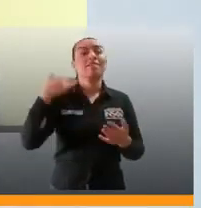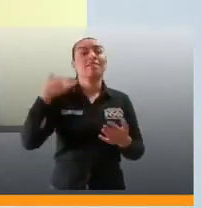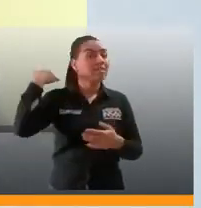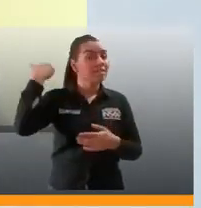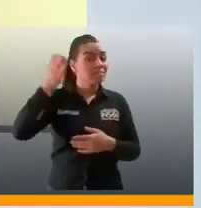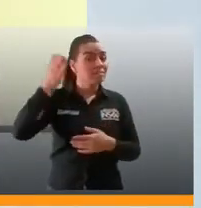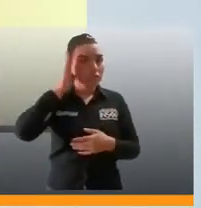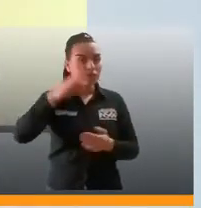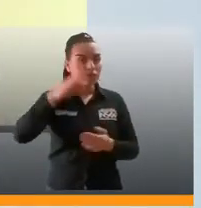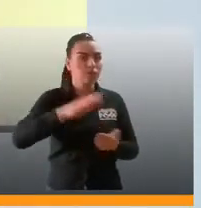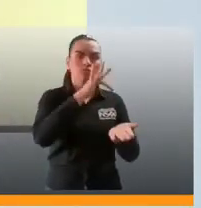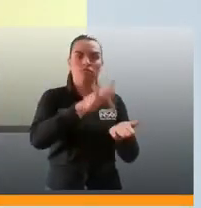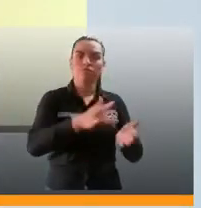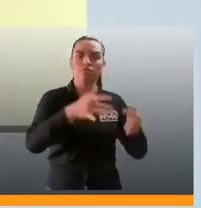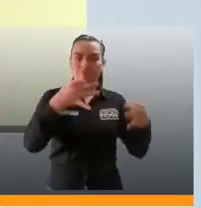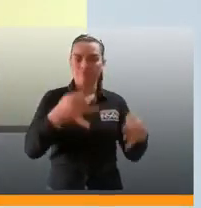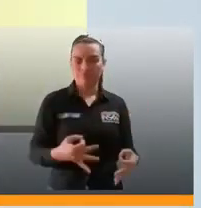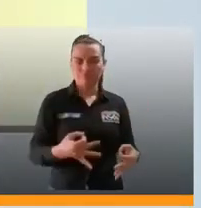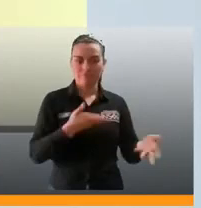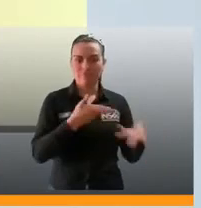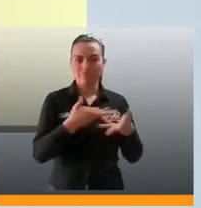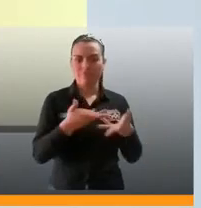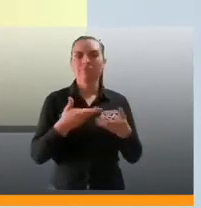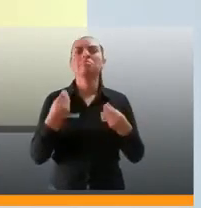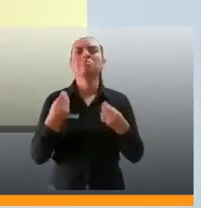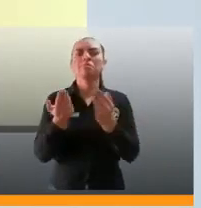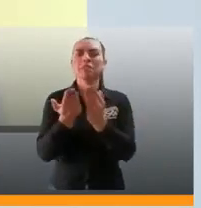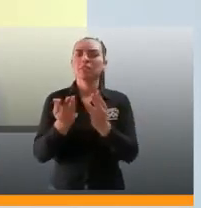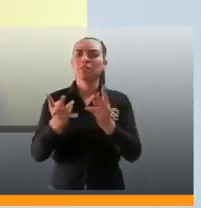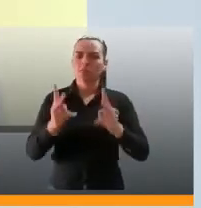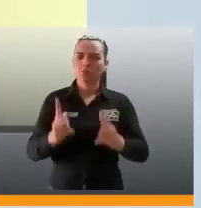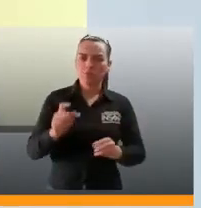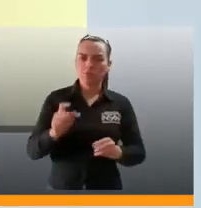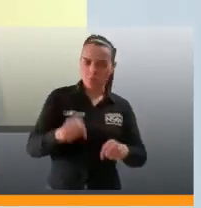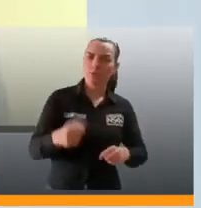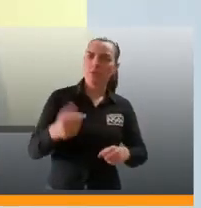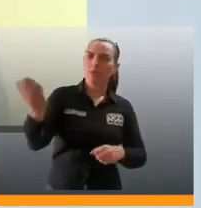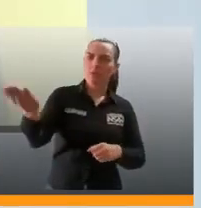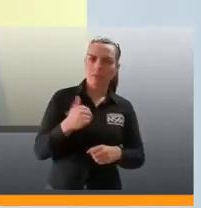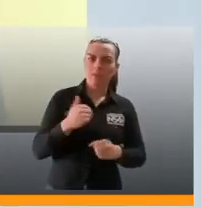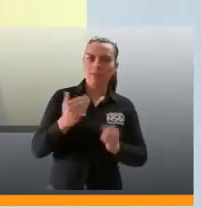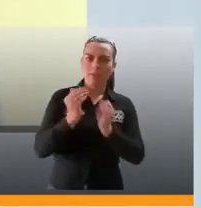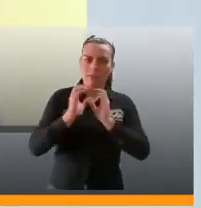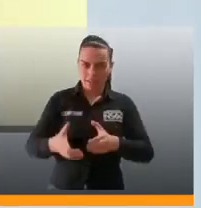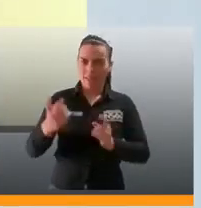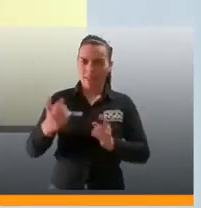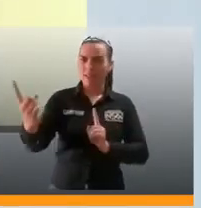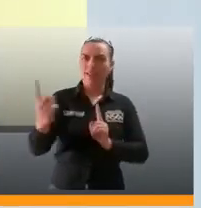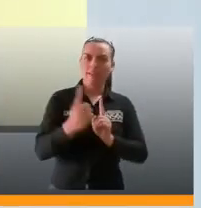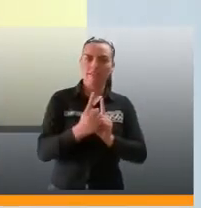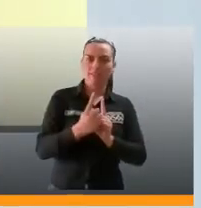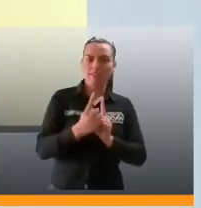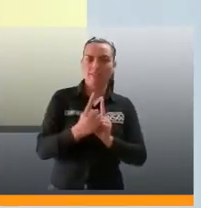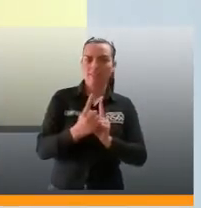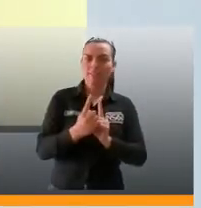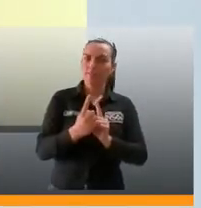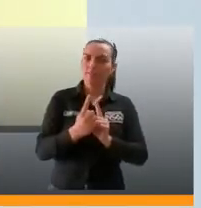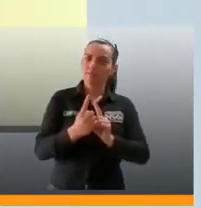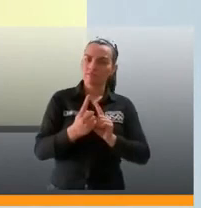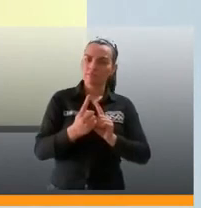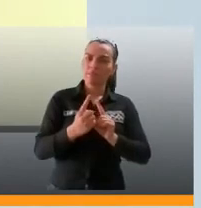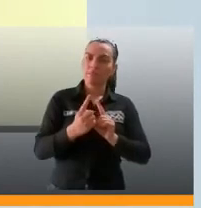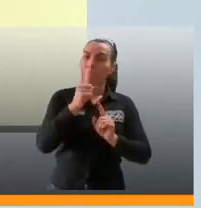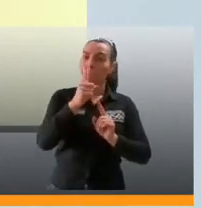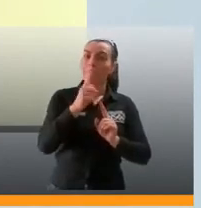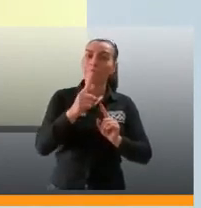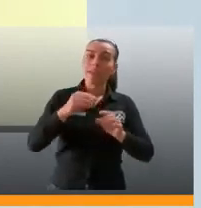que podamos poner a estudiantes a que asistan a nuestra clase sin que se desplacen de su residencia a